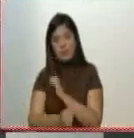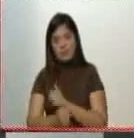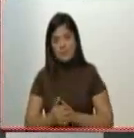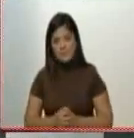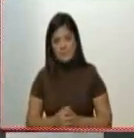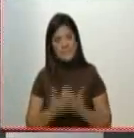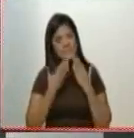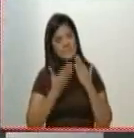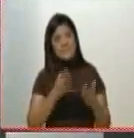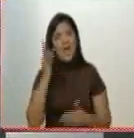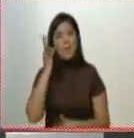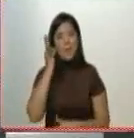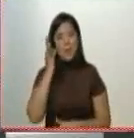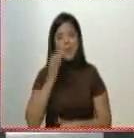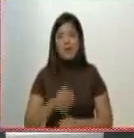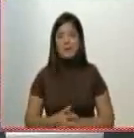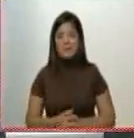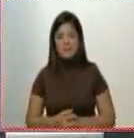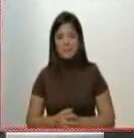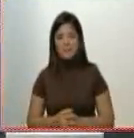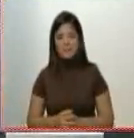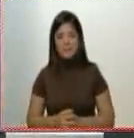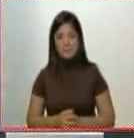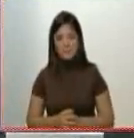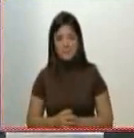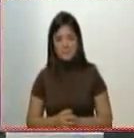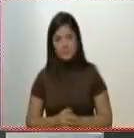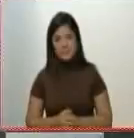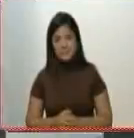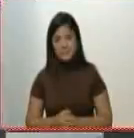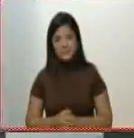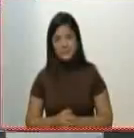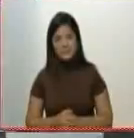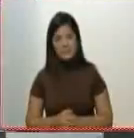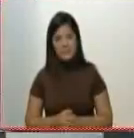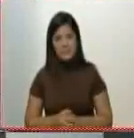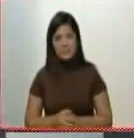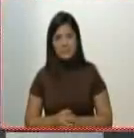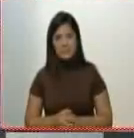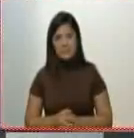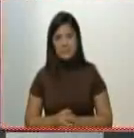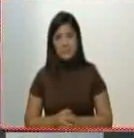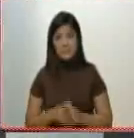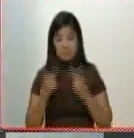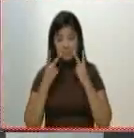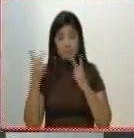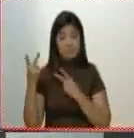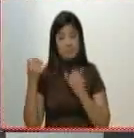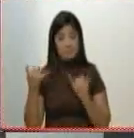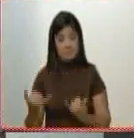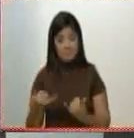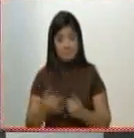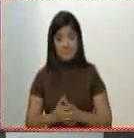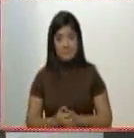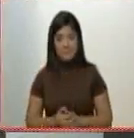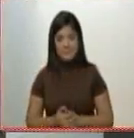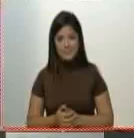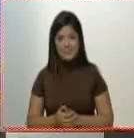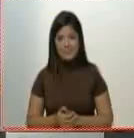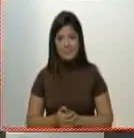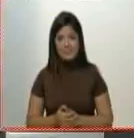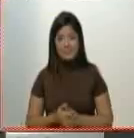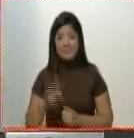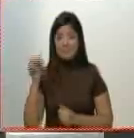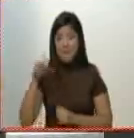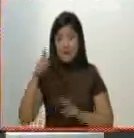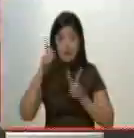le agradecemos entonces a la presidenta de la Federación Venezolana de Gimnasia, parte de lo que ustedes pueden apreciar en estos momentos en las pantallas de Venezolana